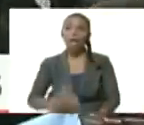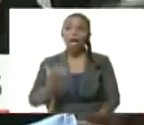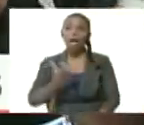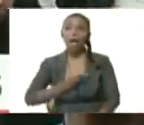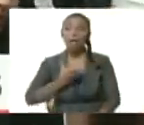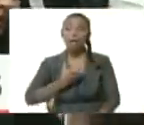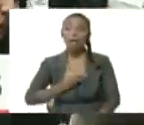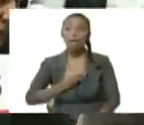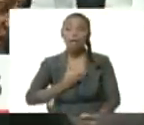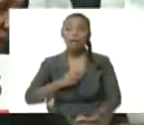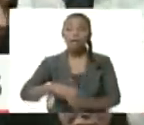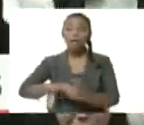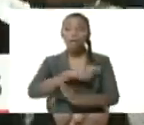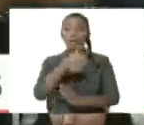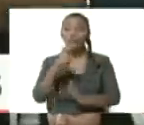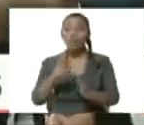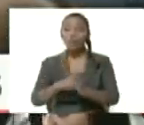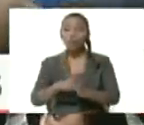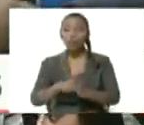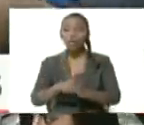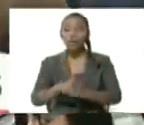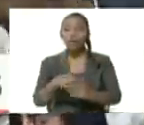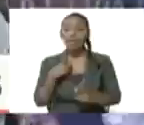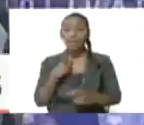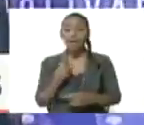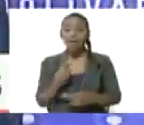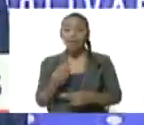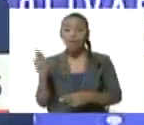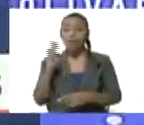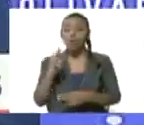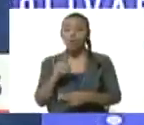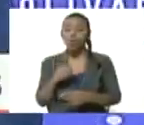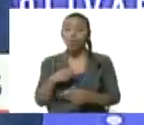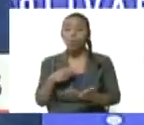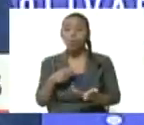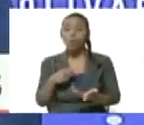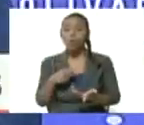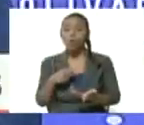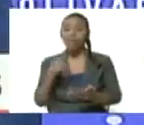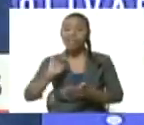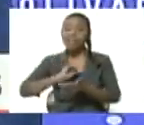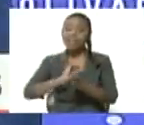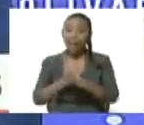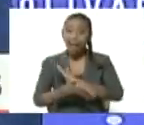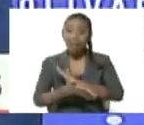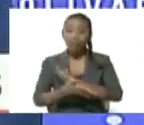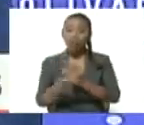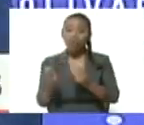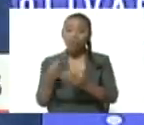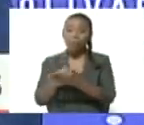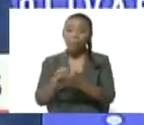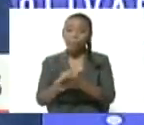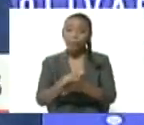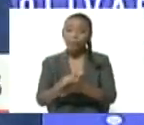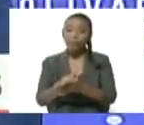Alcaldías que pasen de ser consumidoras de renta a alcaldías productivas.